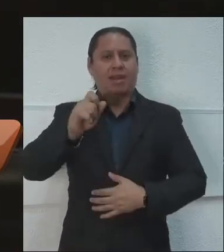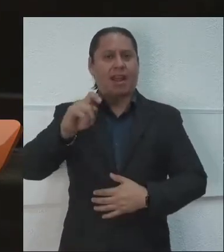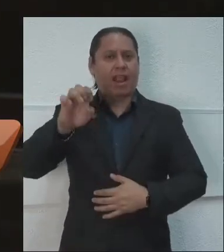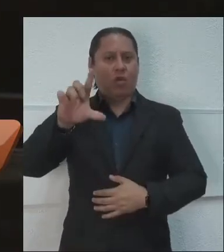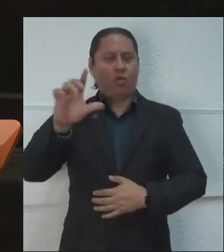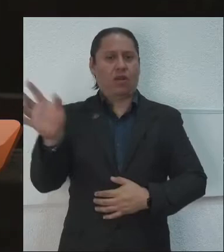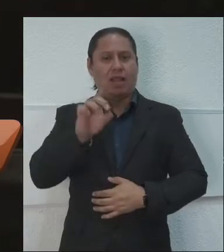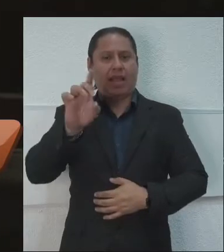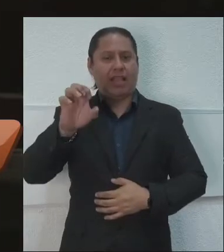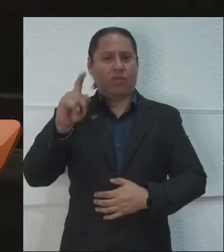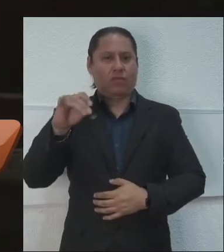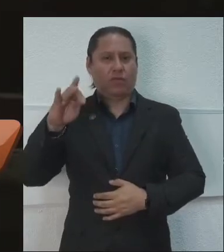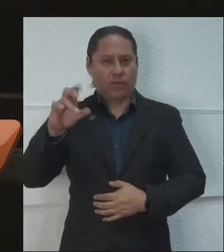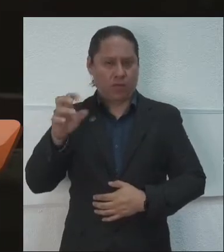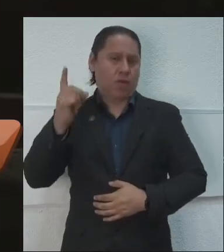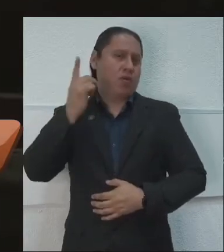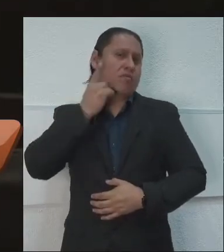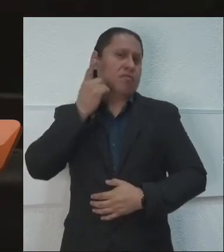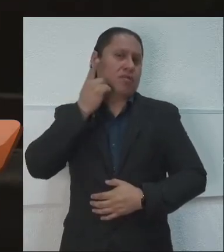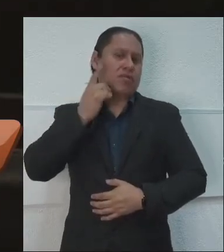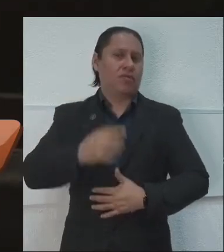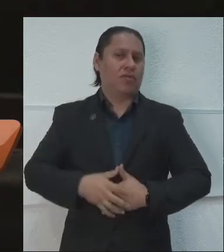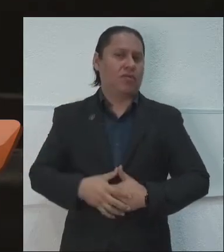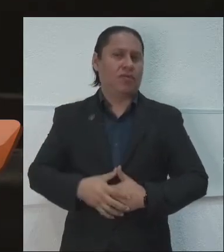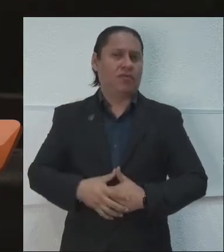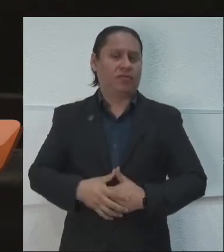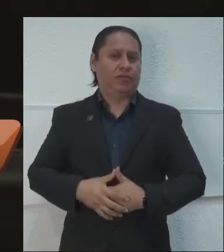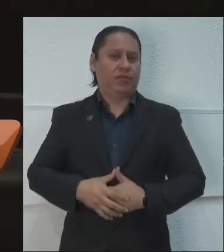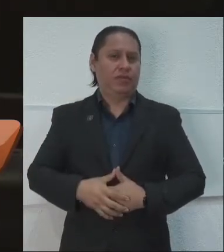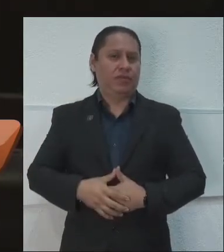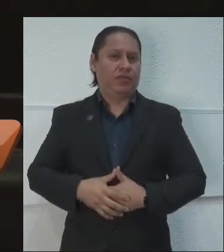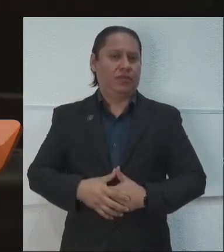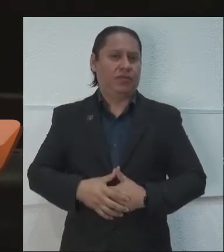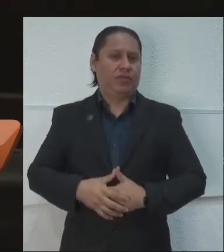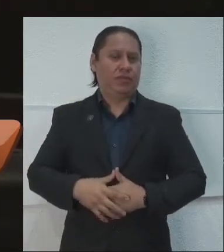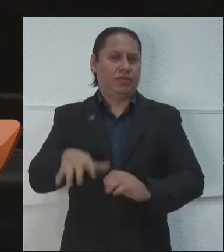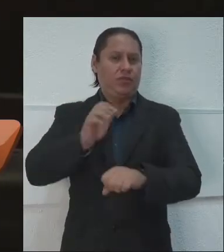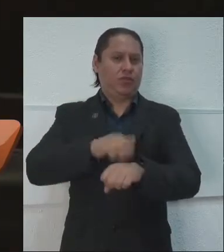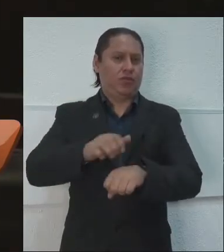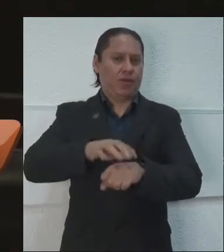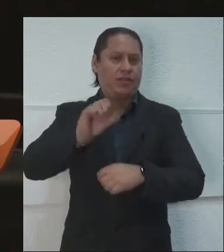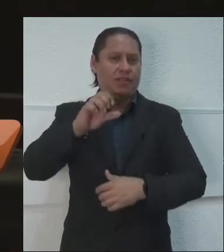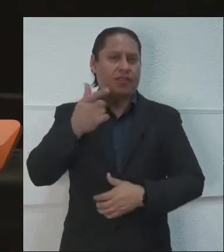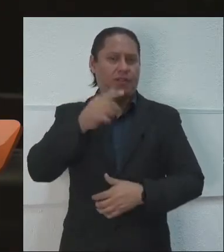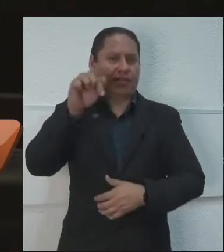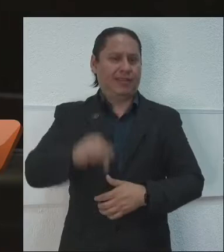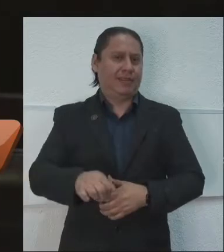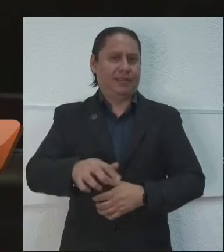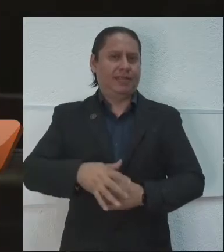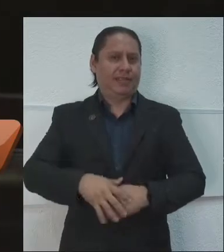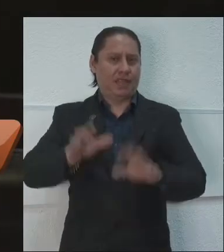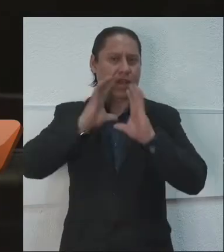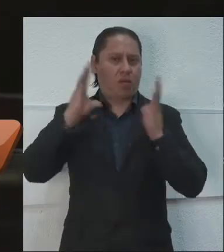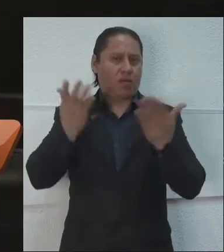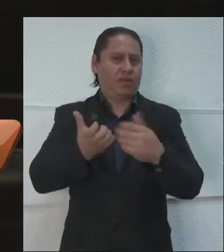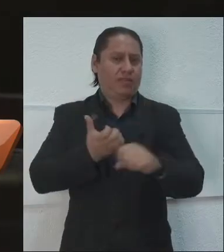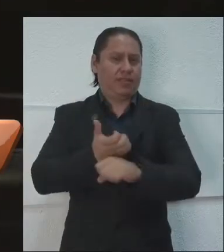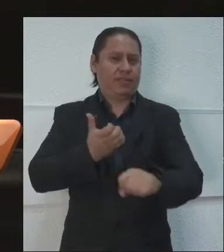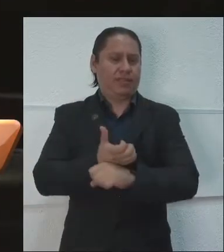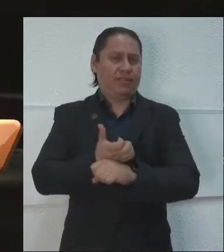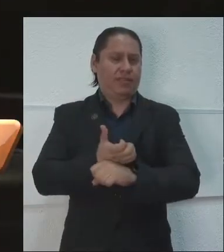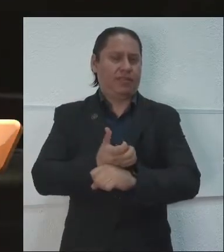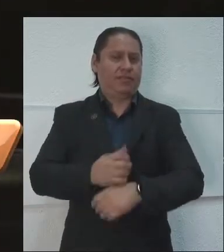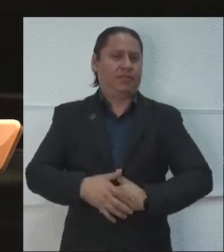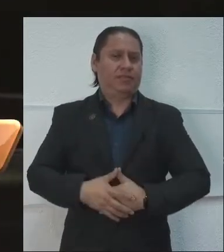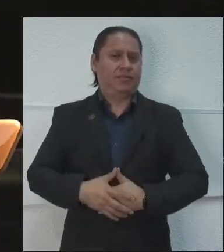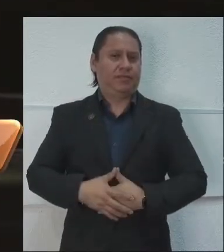Eduardo Bonifaz Mohedano, diputado de la 68ª legislatura del Honorable Congreso